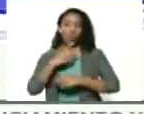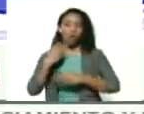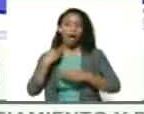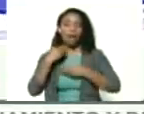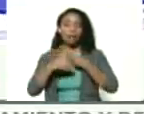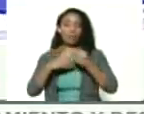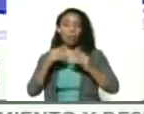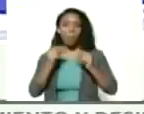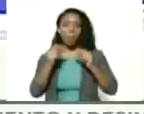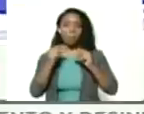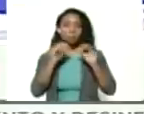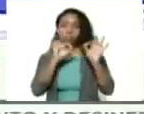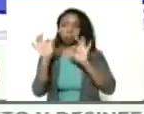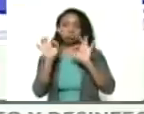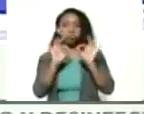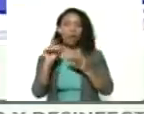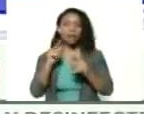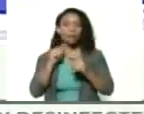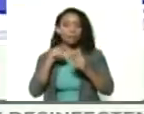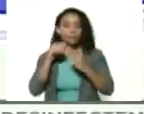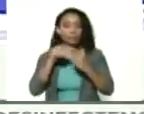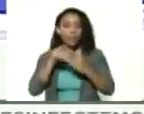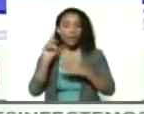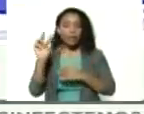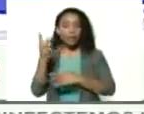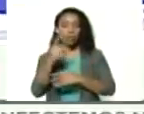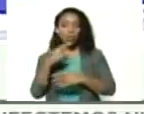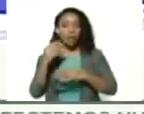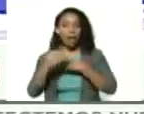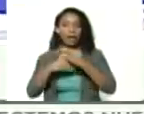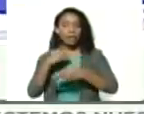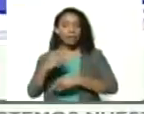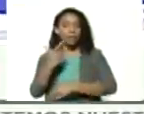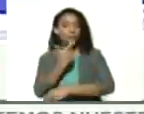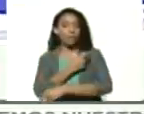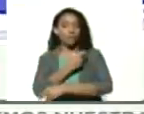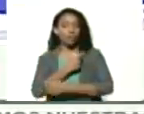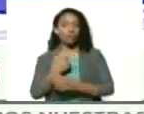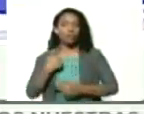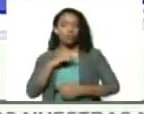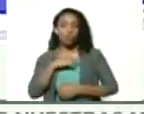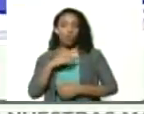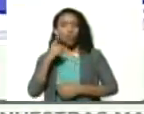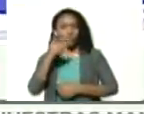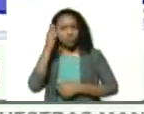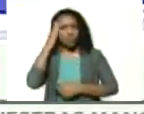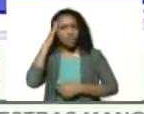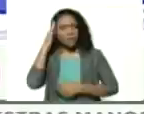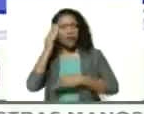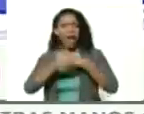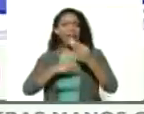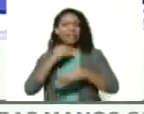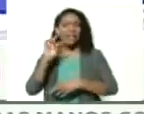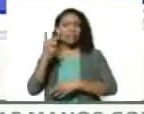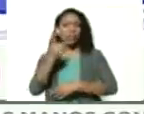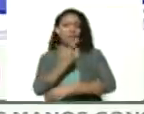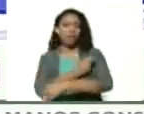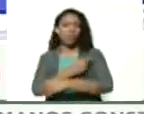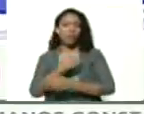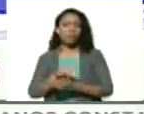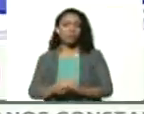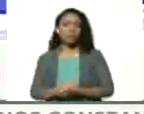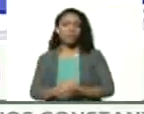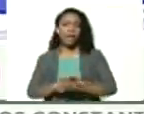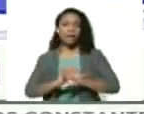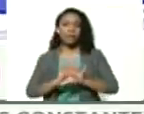mosca, encima de esa segunda generación de vacunas. Ernesto, ¿tú sabes qué haría la segunda generación de vacunas?